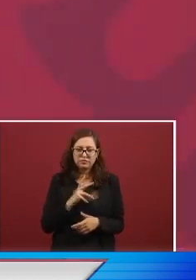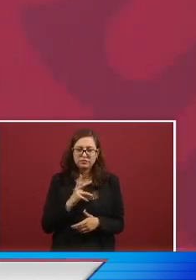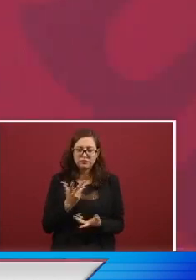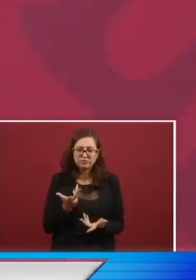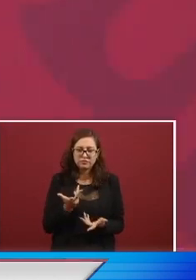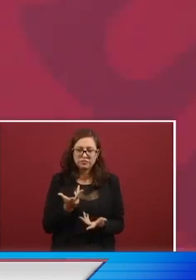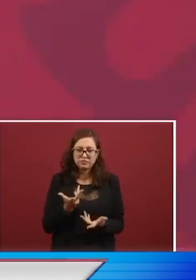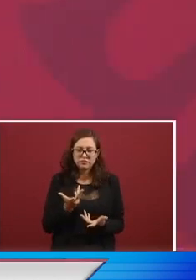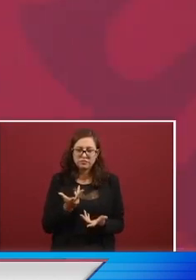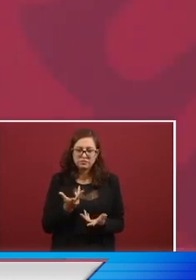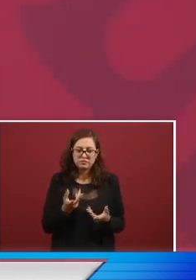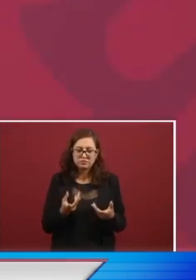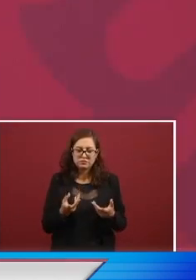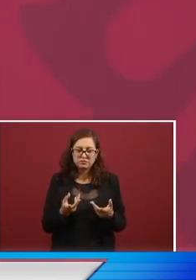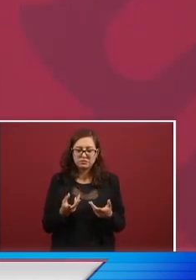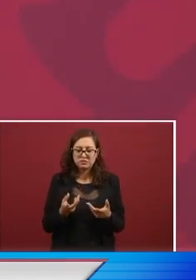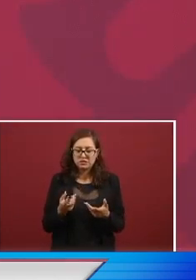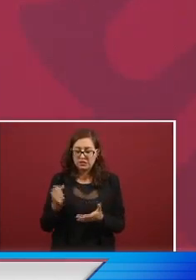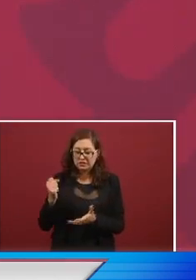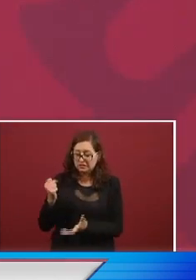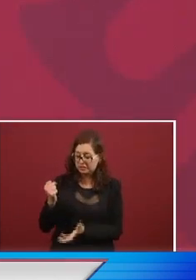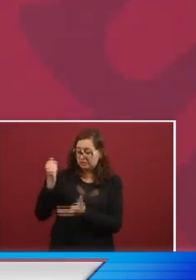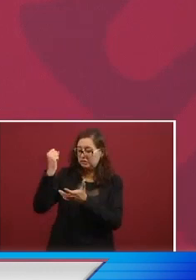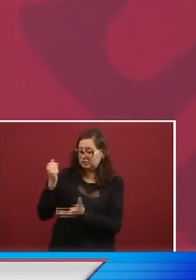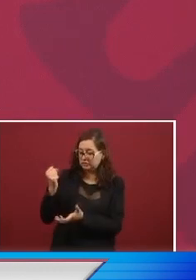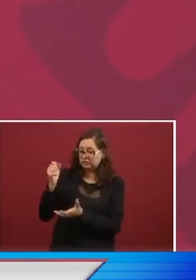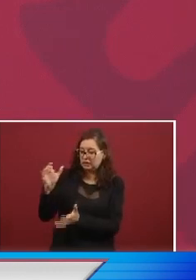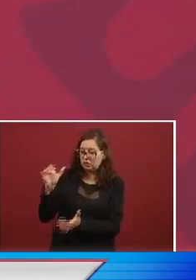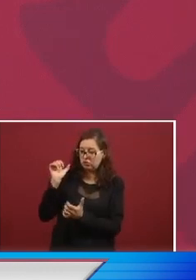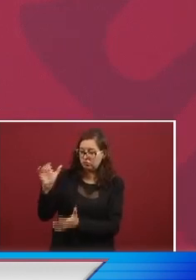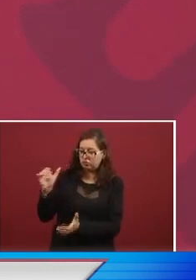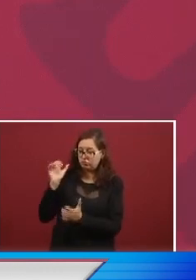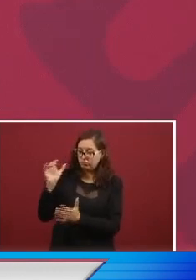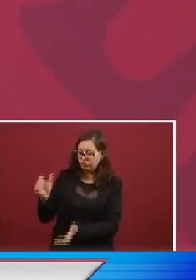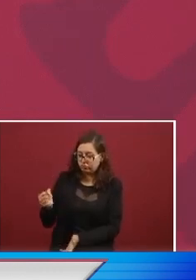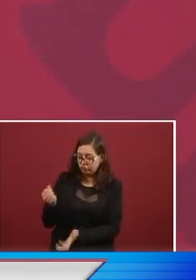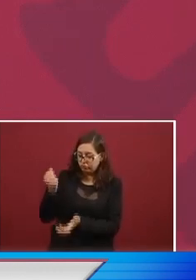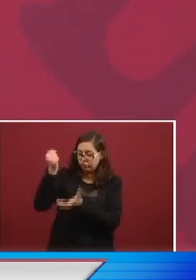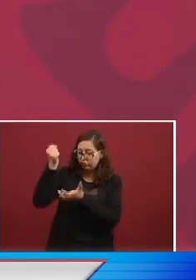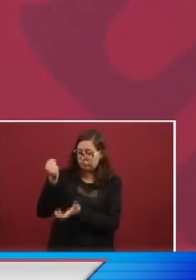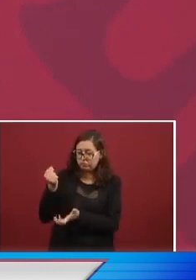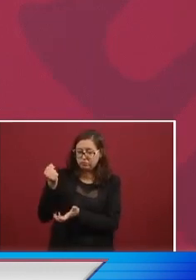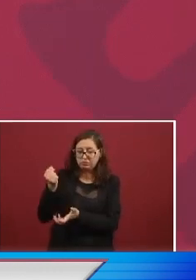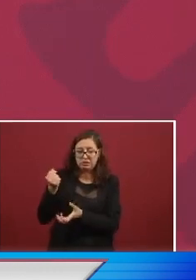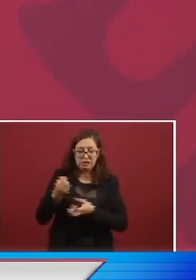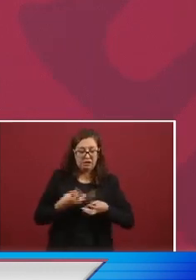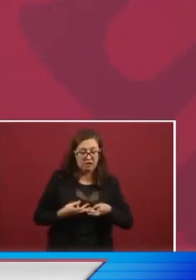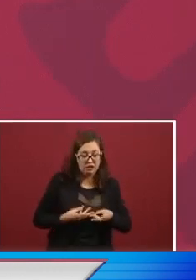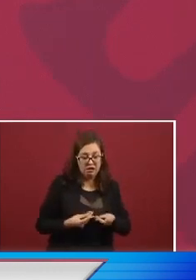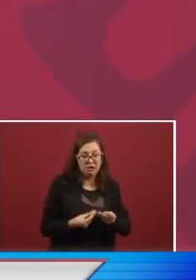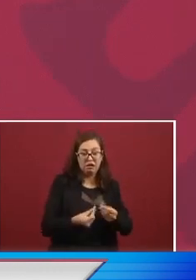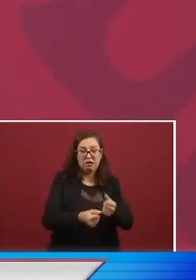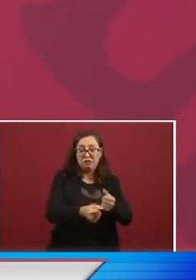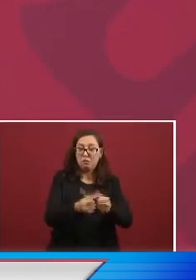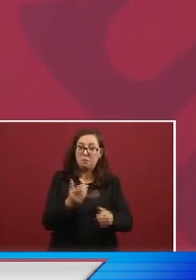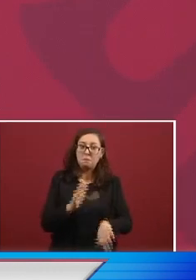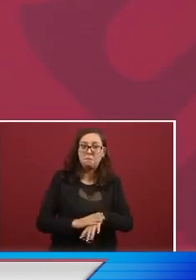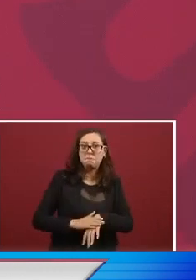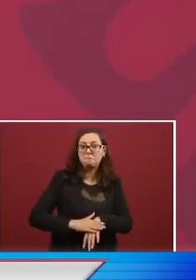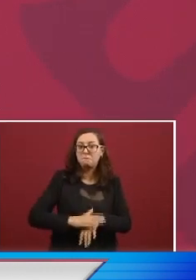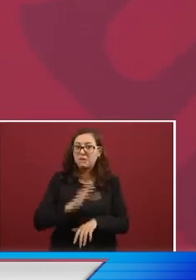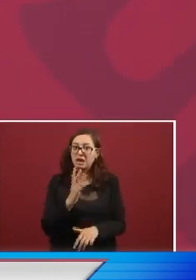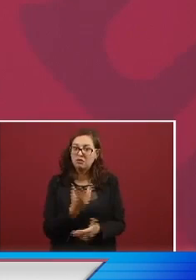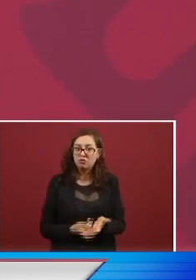serán recibidos para las personas que lo necesitan. Esto ocurre para todo el programa de bienestar, becas, estancias infantiles, apoyo a